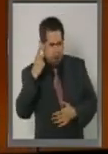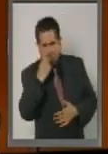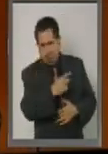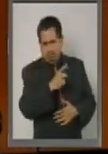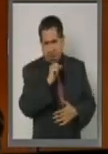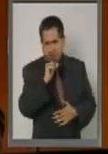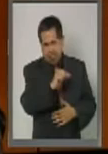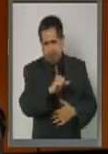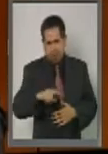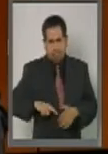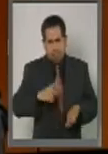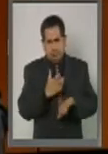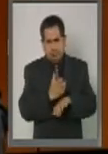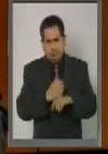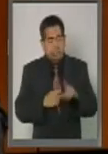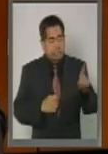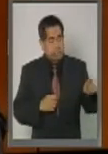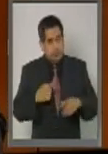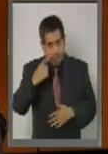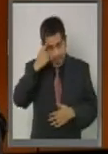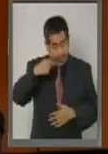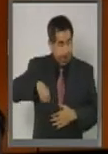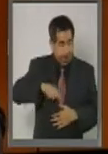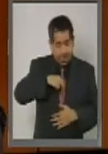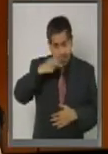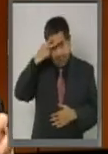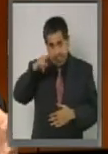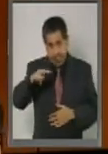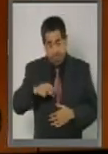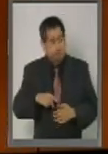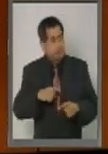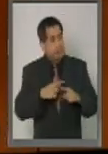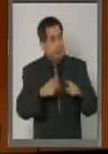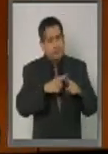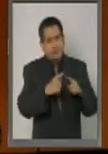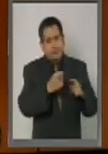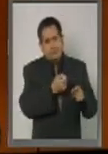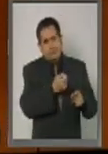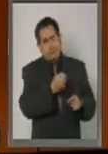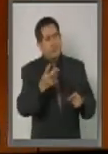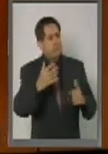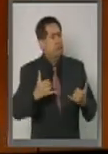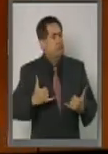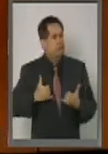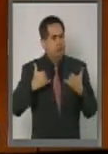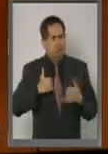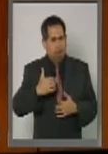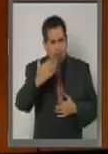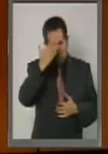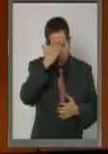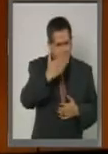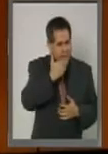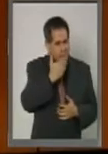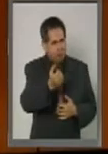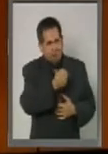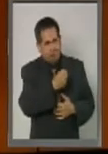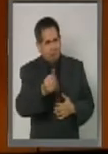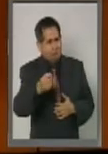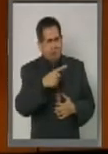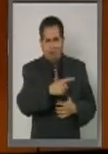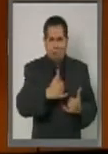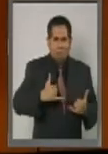Unidos. Para México, el que regresaran jóvenes talentosos con